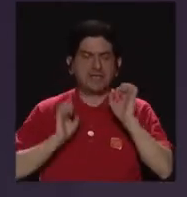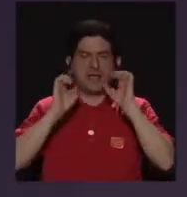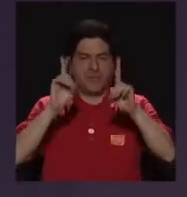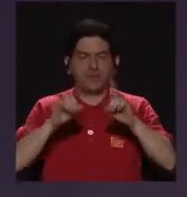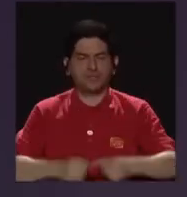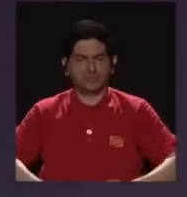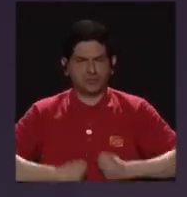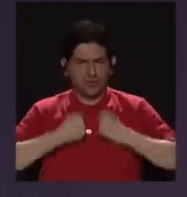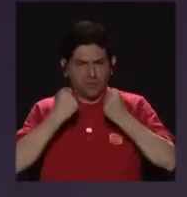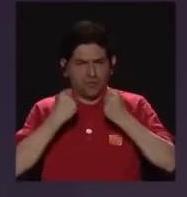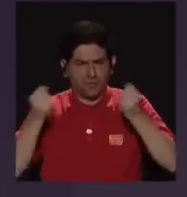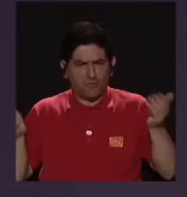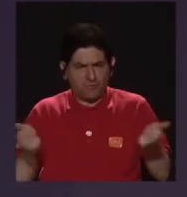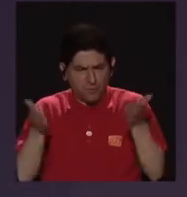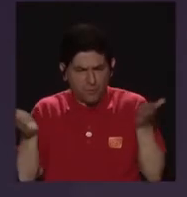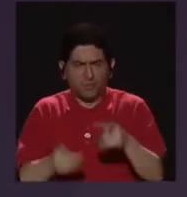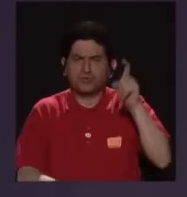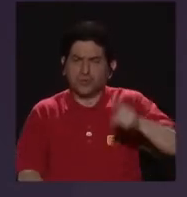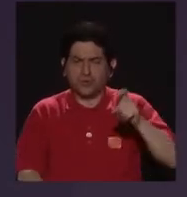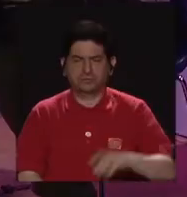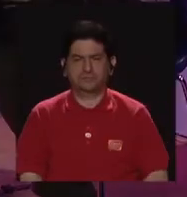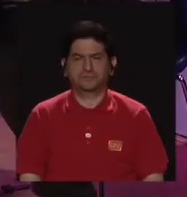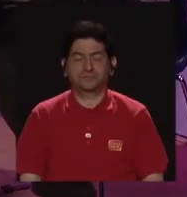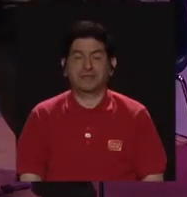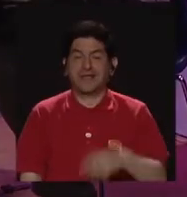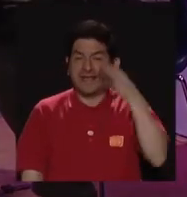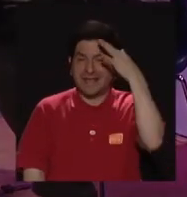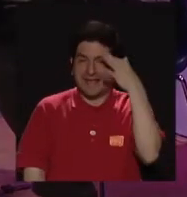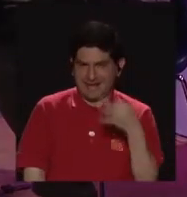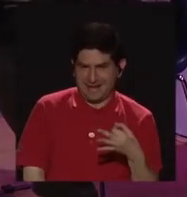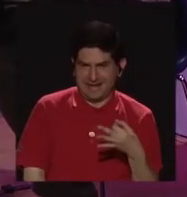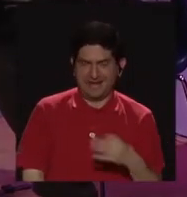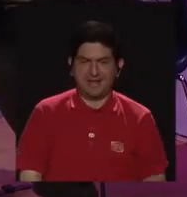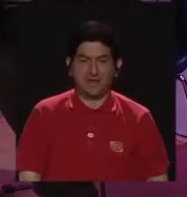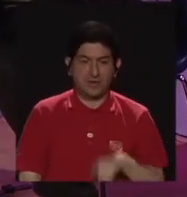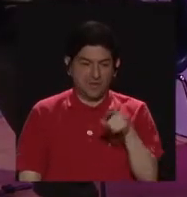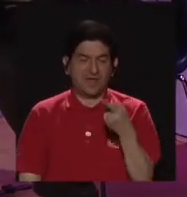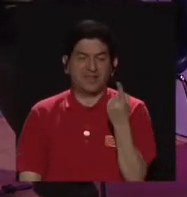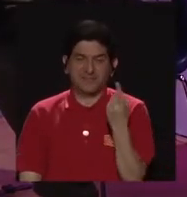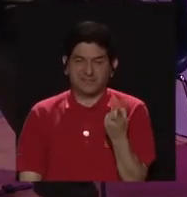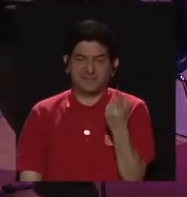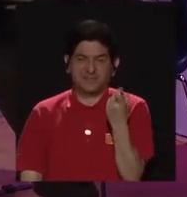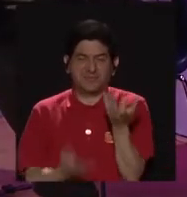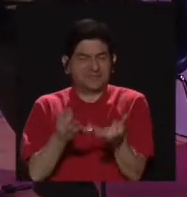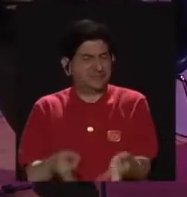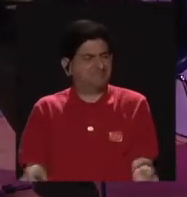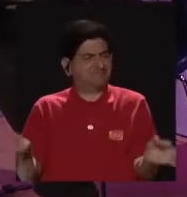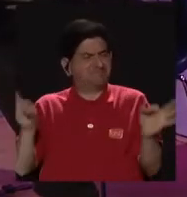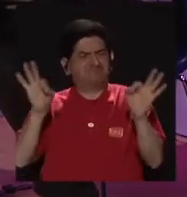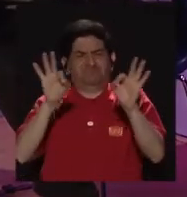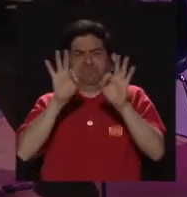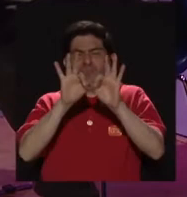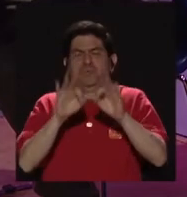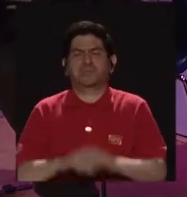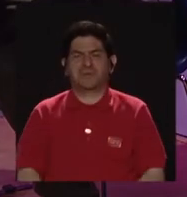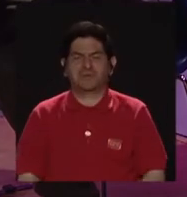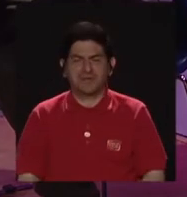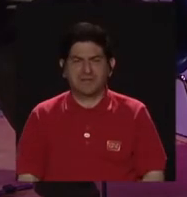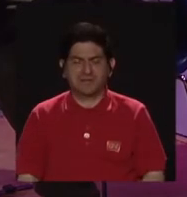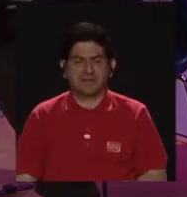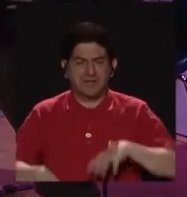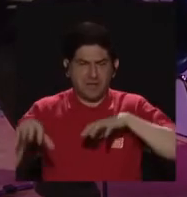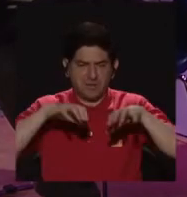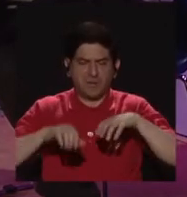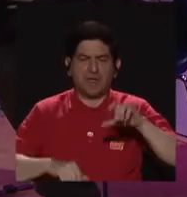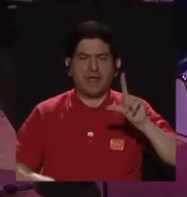ser fortalecido y promocionado y creo que eso ha sido una de las grandes deficiencias de el